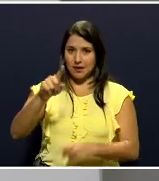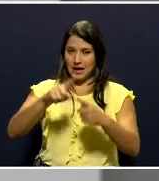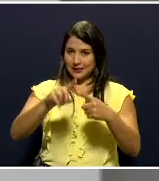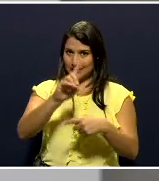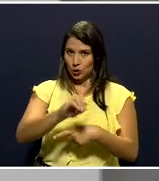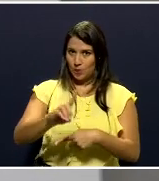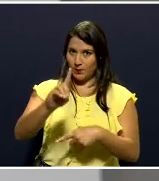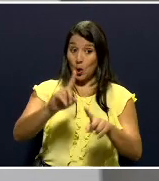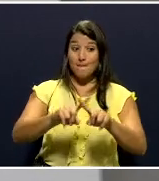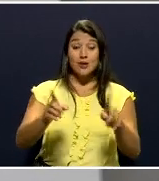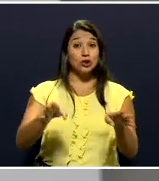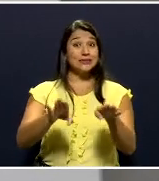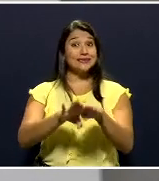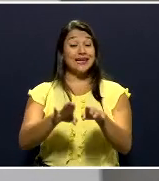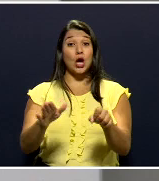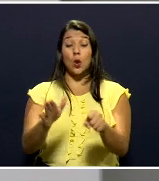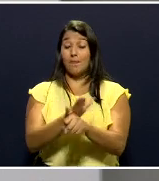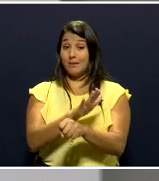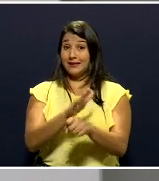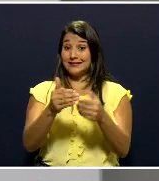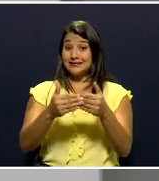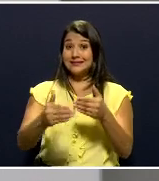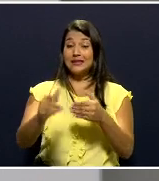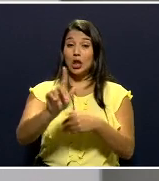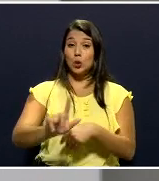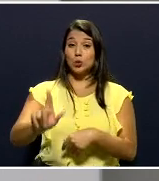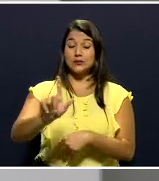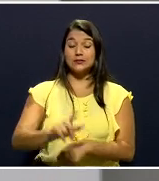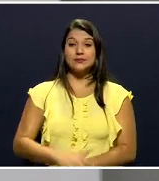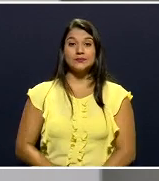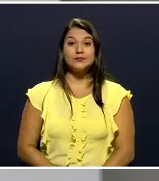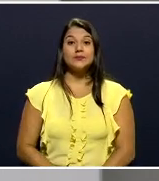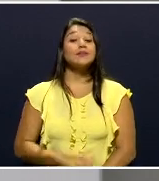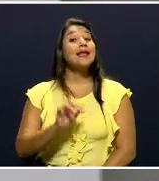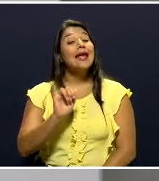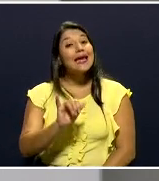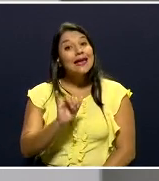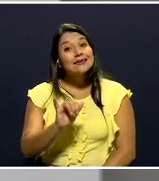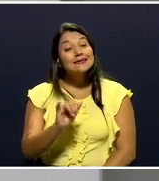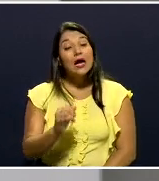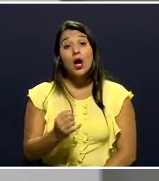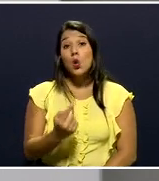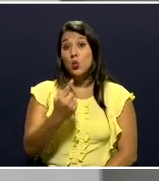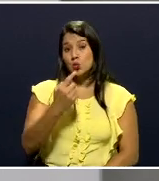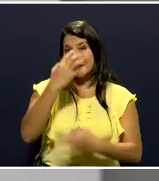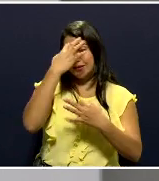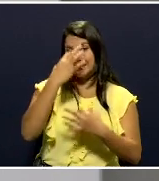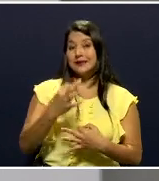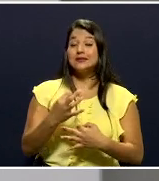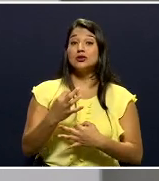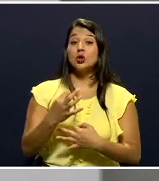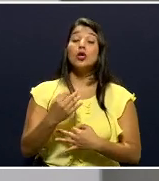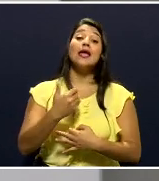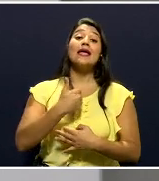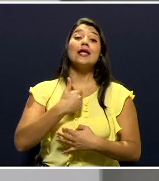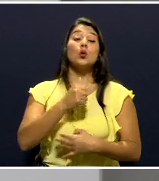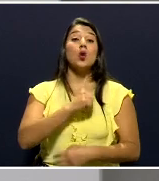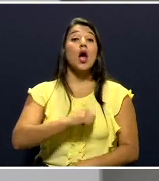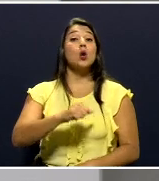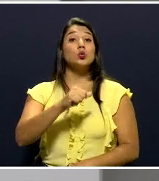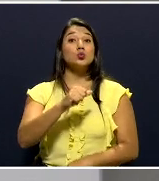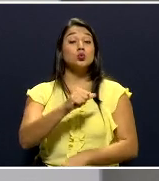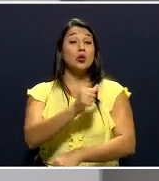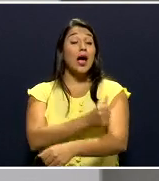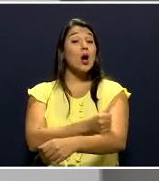cerrarán totalmente a partir del próximo lunes. Esta es una de las medidas que tomaron las autoridades